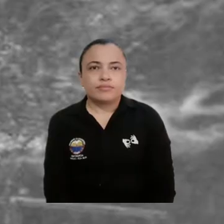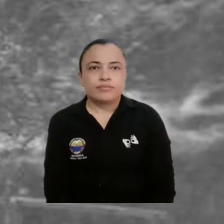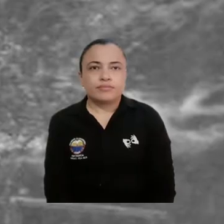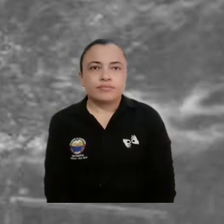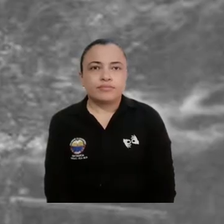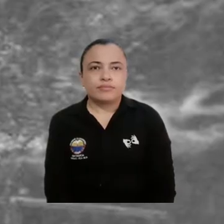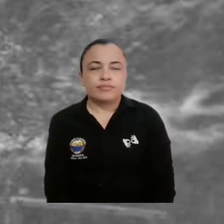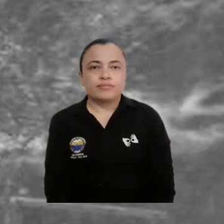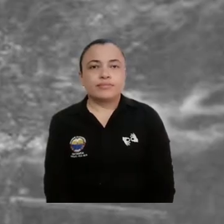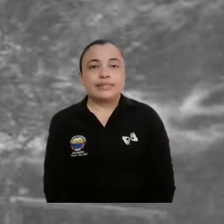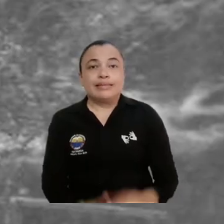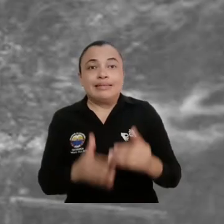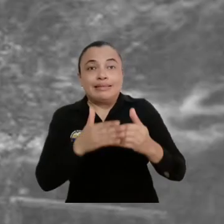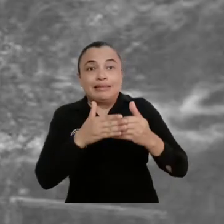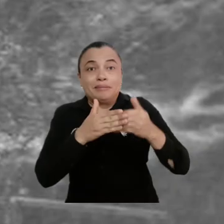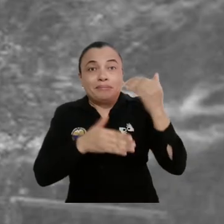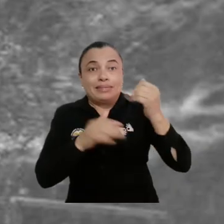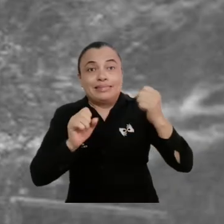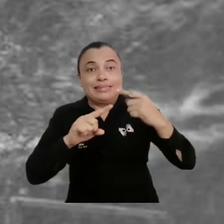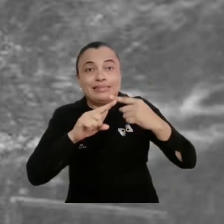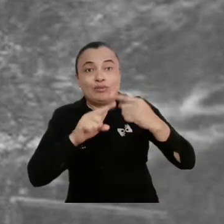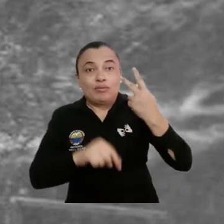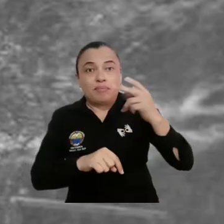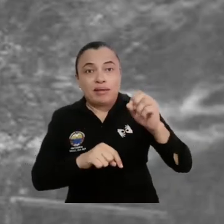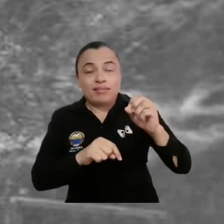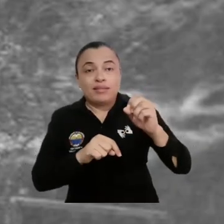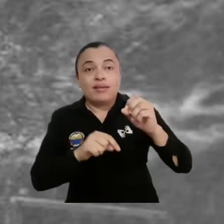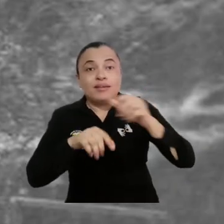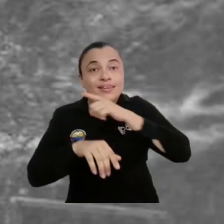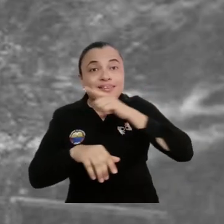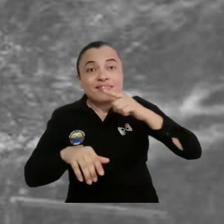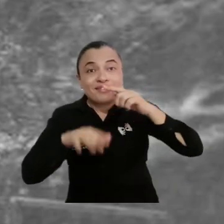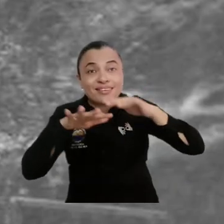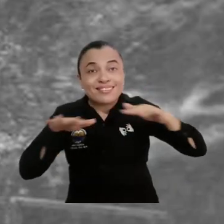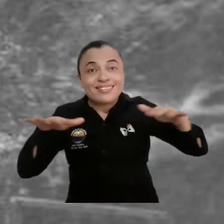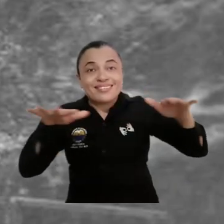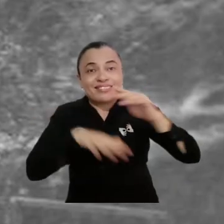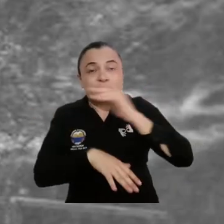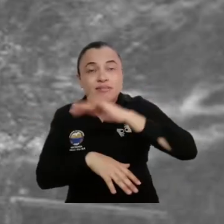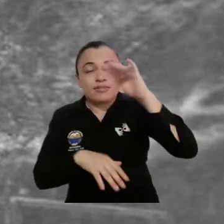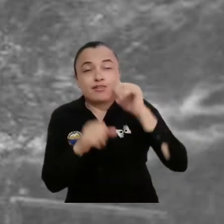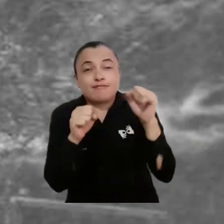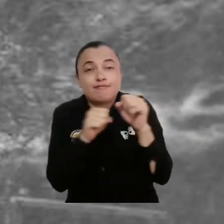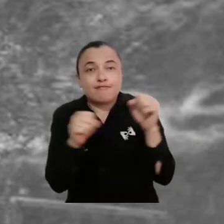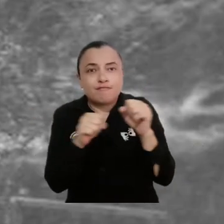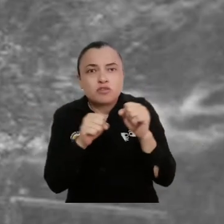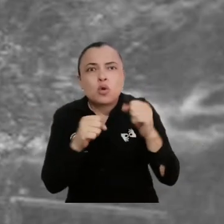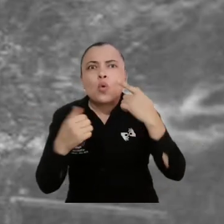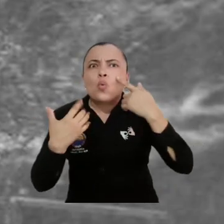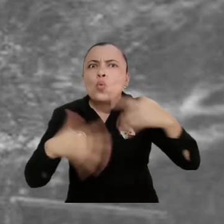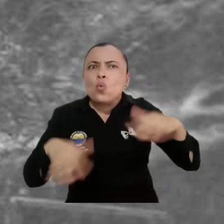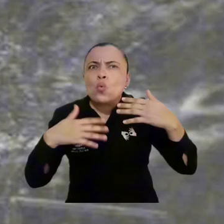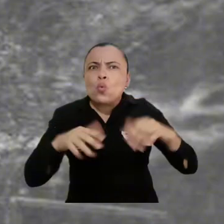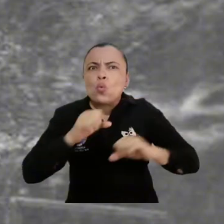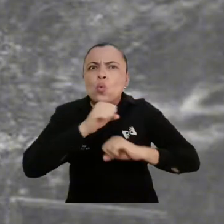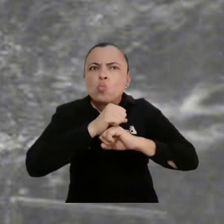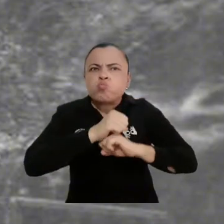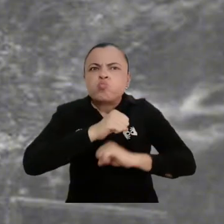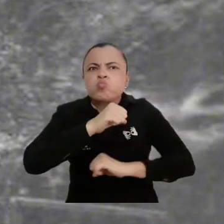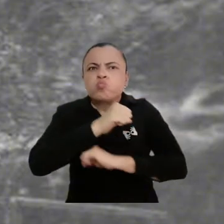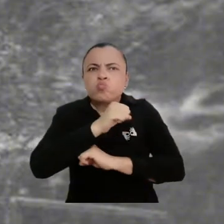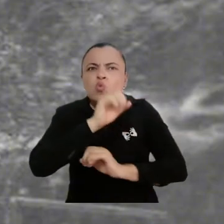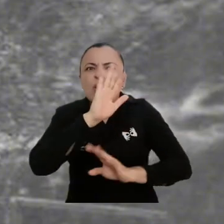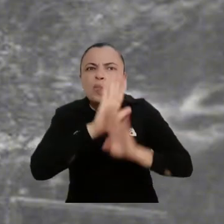A inicios del siglo XX, las grandes haciendas cafeteras de la Sierra Nevada de Santa Marta parecían consolidarse como uno de los